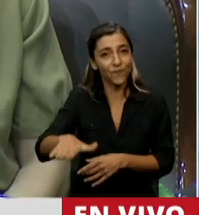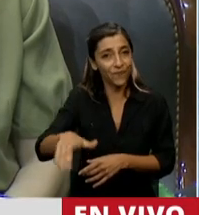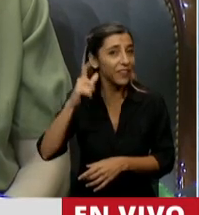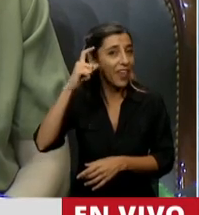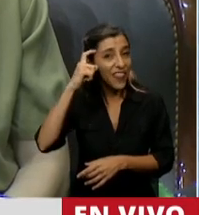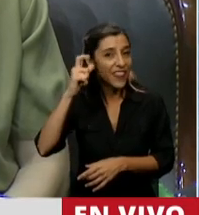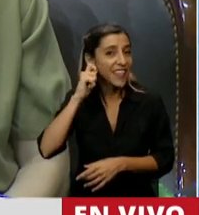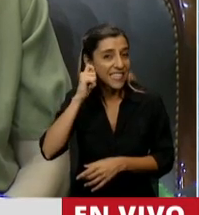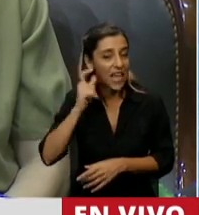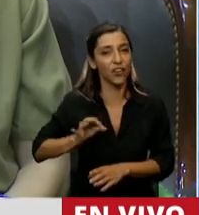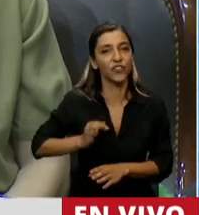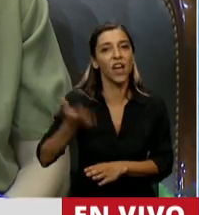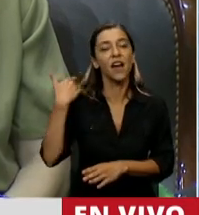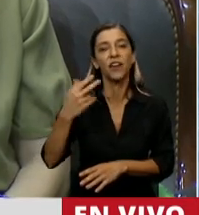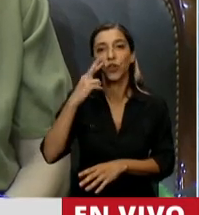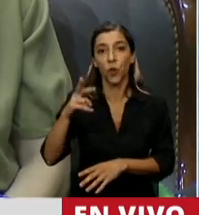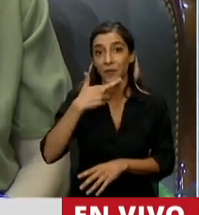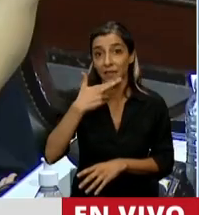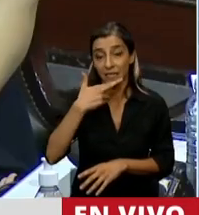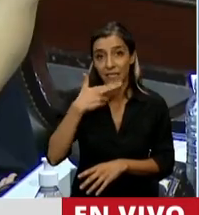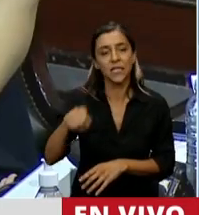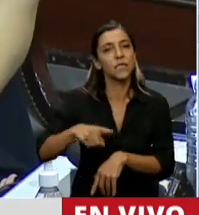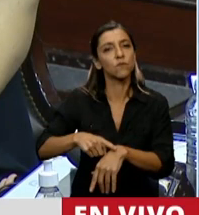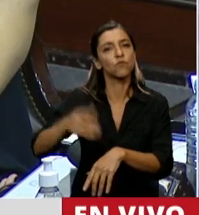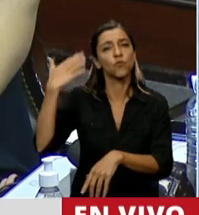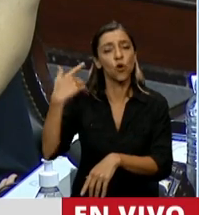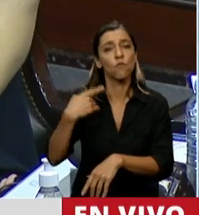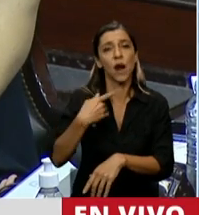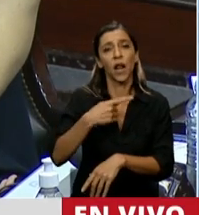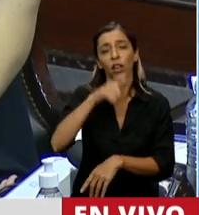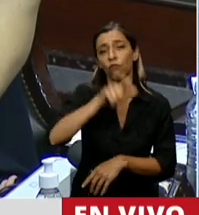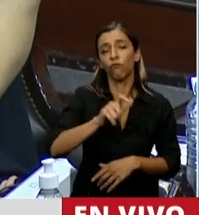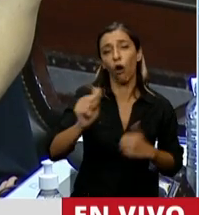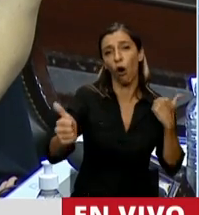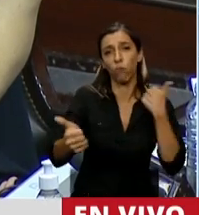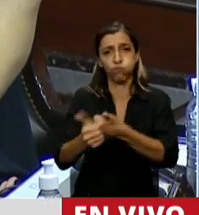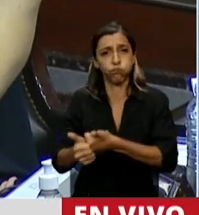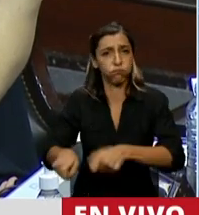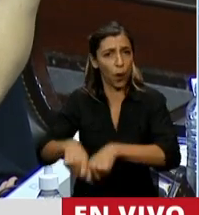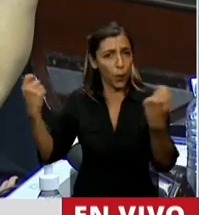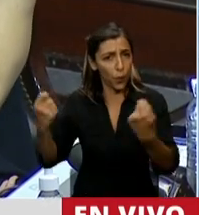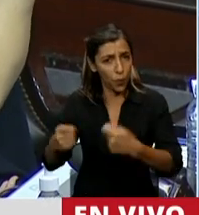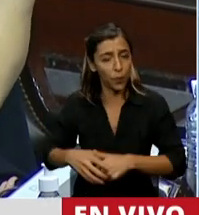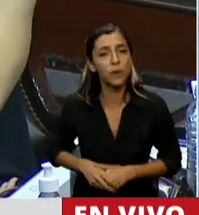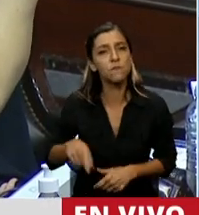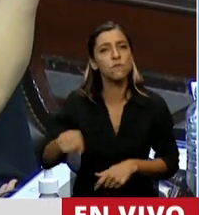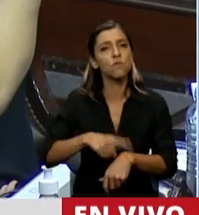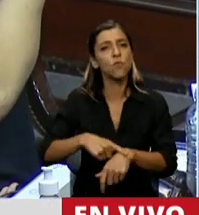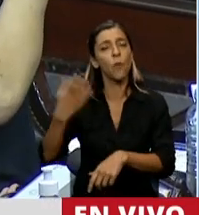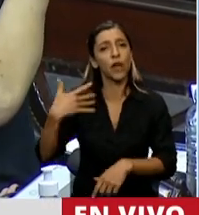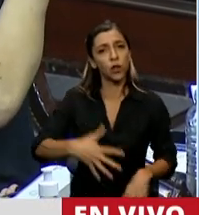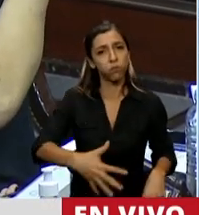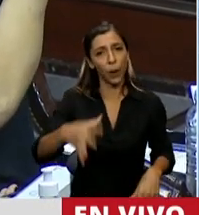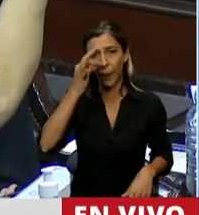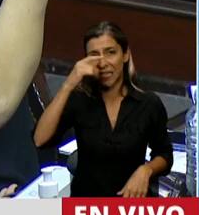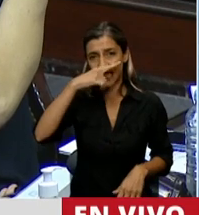10 años en el año 2017, cuando fue víctima de una violación, de un abuso. Transitaba un embarazo de 27 semanas